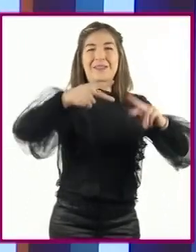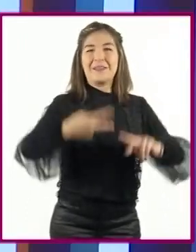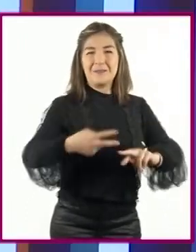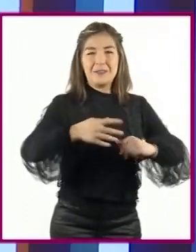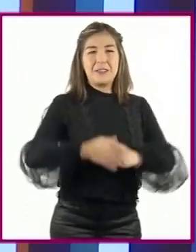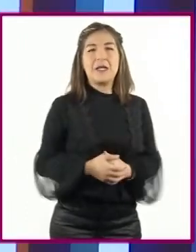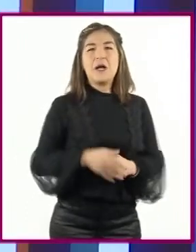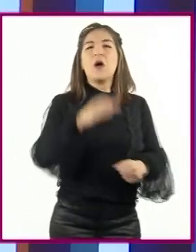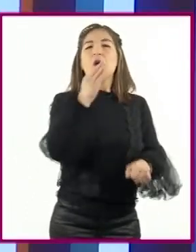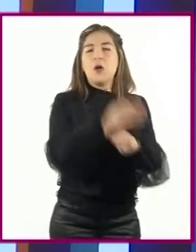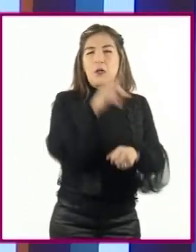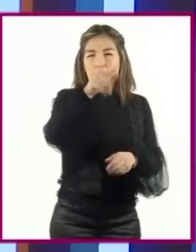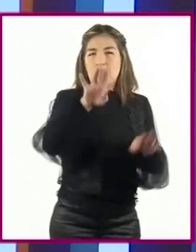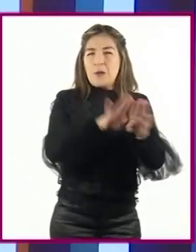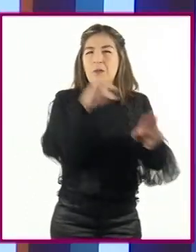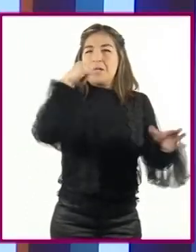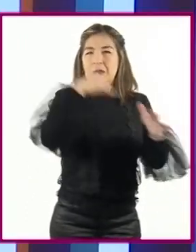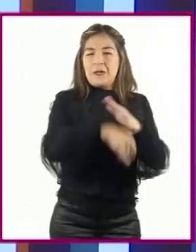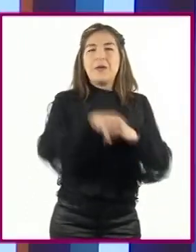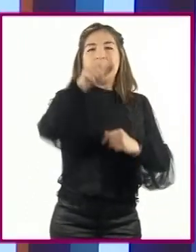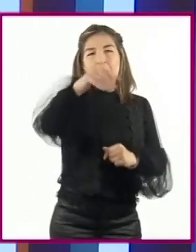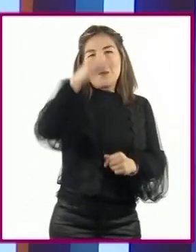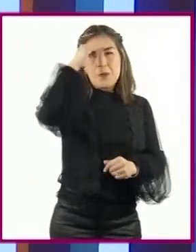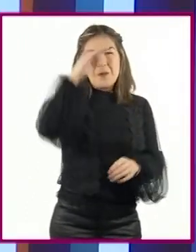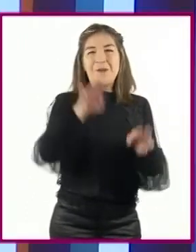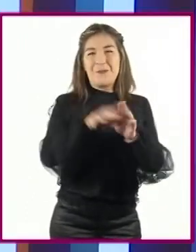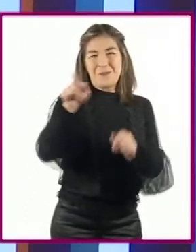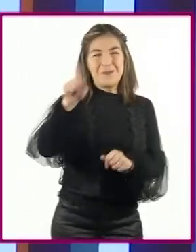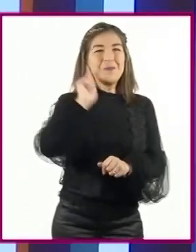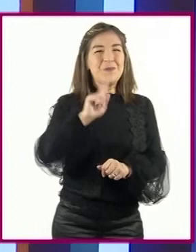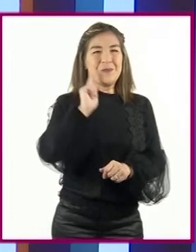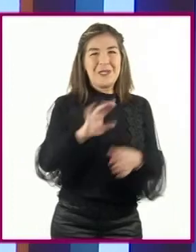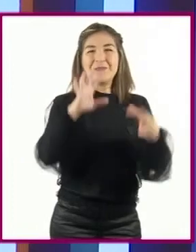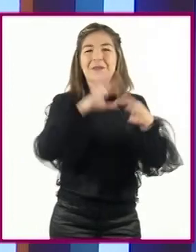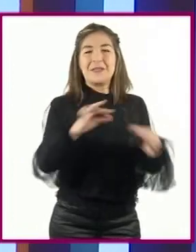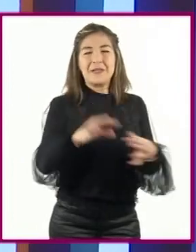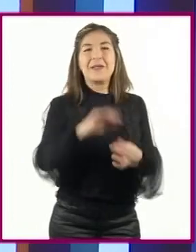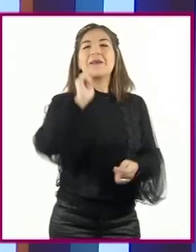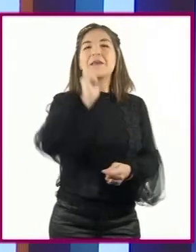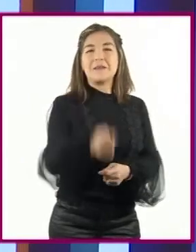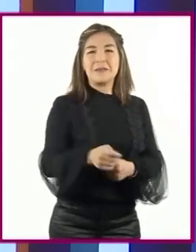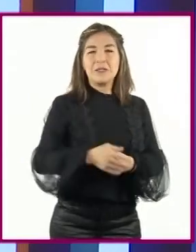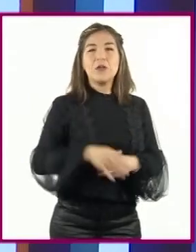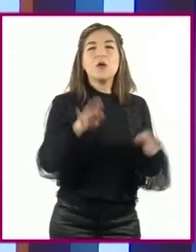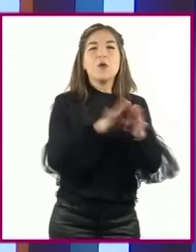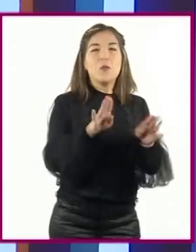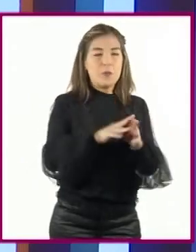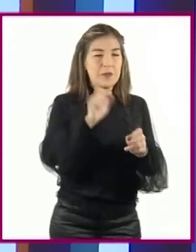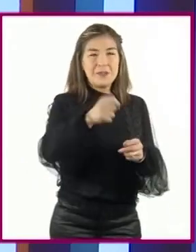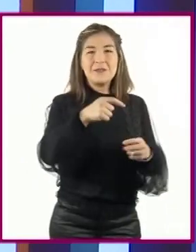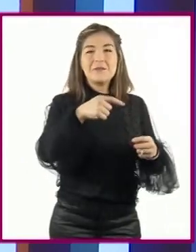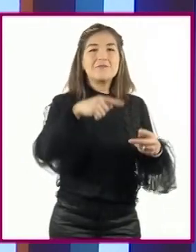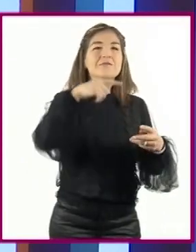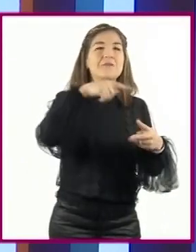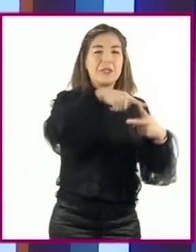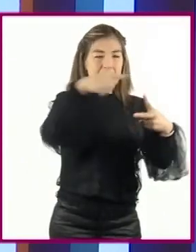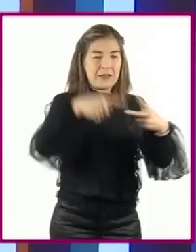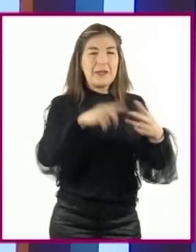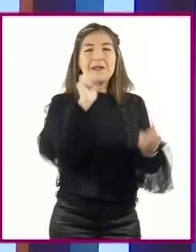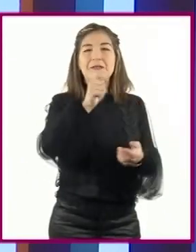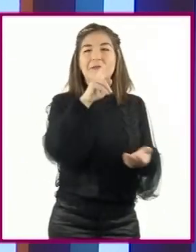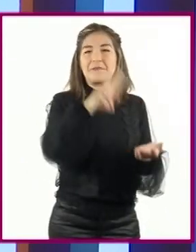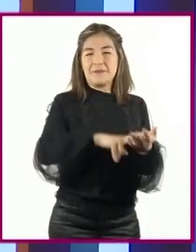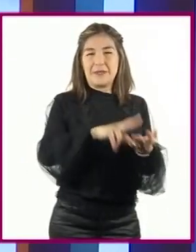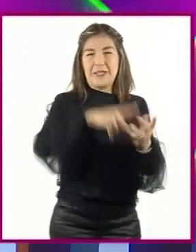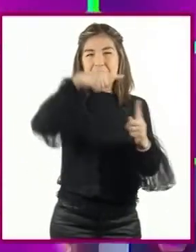Para profundizar en el tema, apliquemos el razonamiento de Ruthie para determinar la o las operaciones equivalentes a las